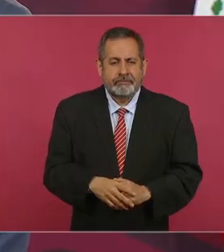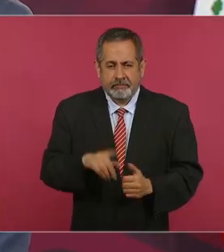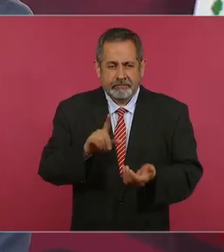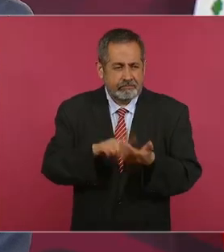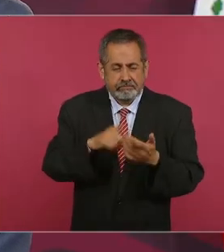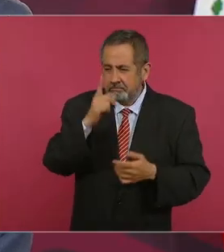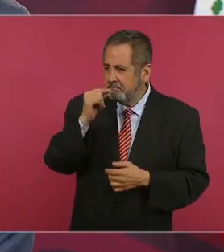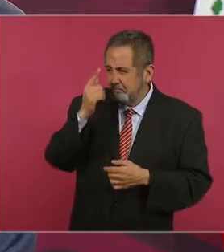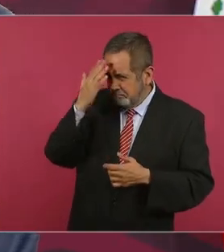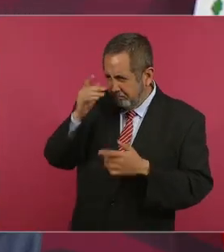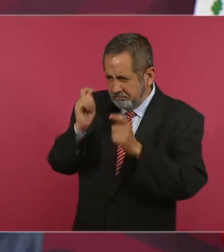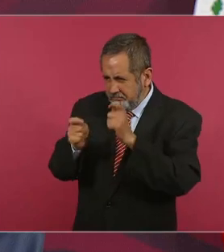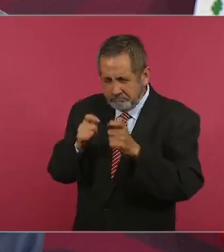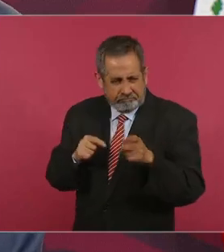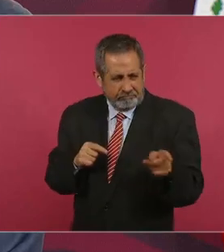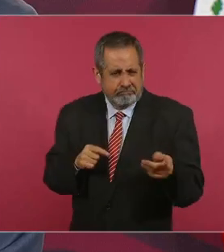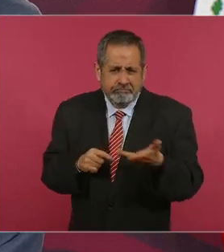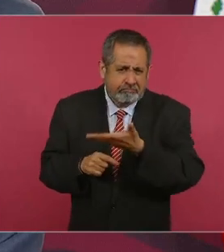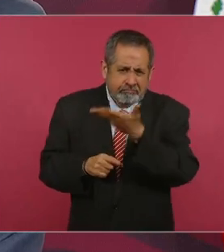policíacas? No.